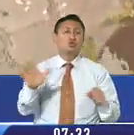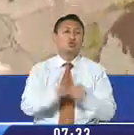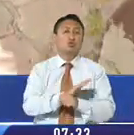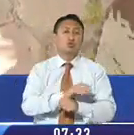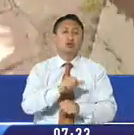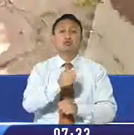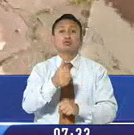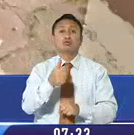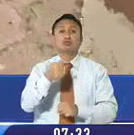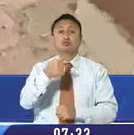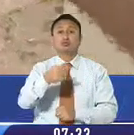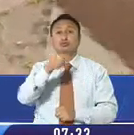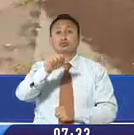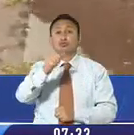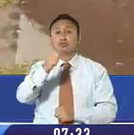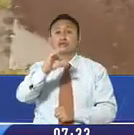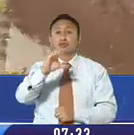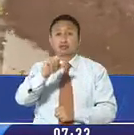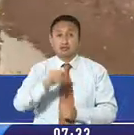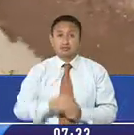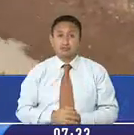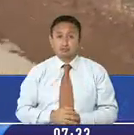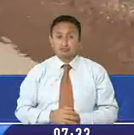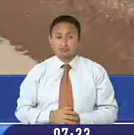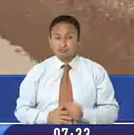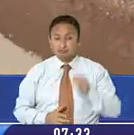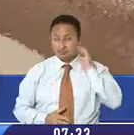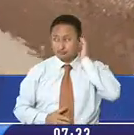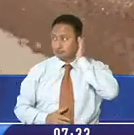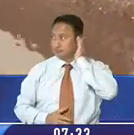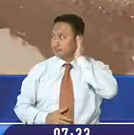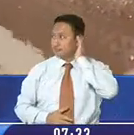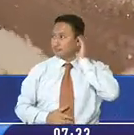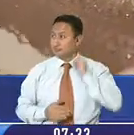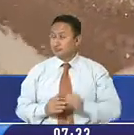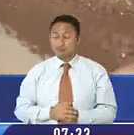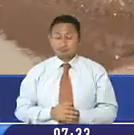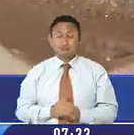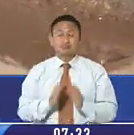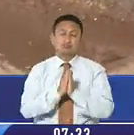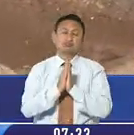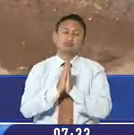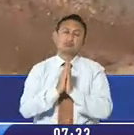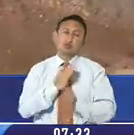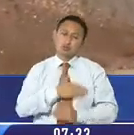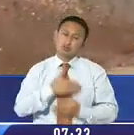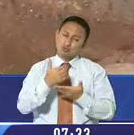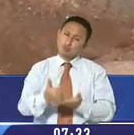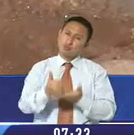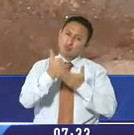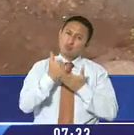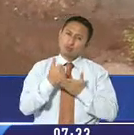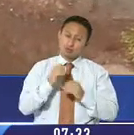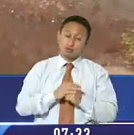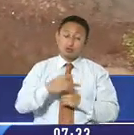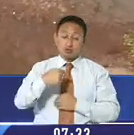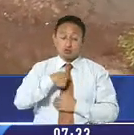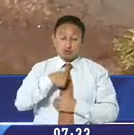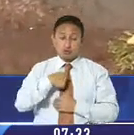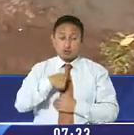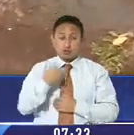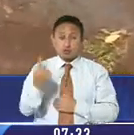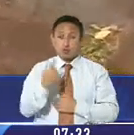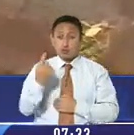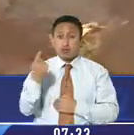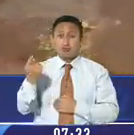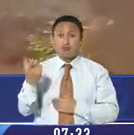en Agasca. Señorita, le pedimos muy comedidamente que nos ayude. Yo de mi parte tengo el único aquí, el pedazo de